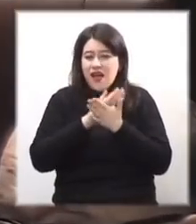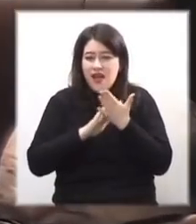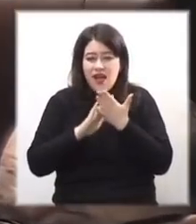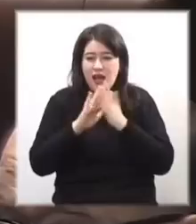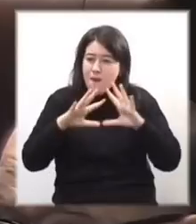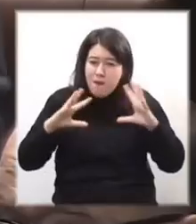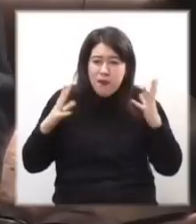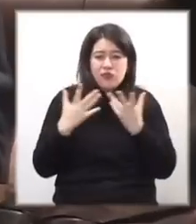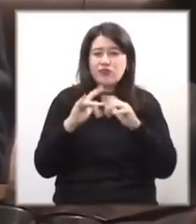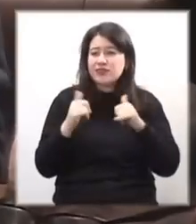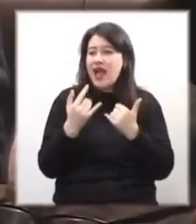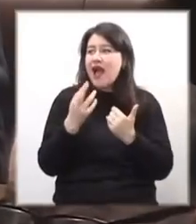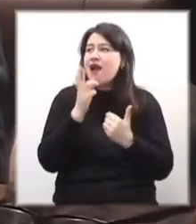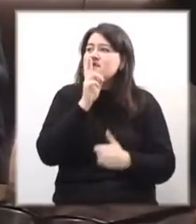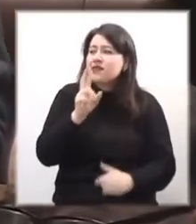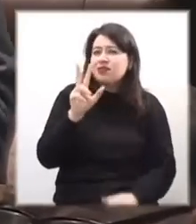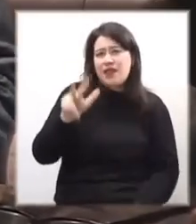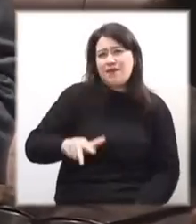aplicado en el mundo.